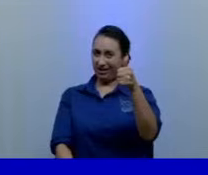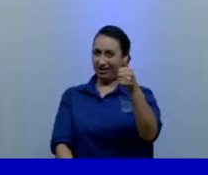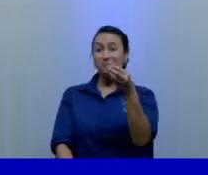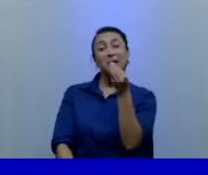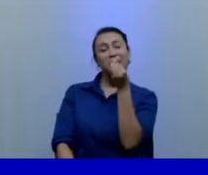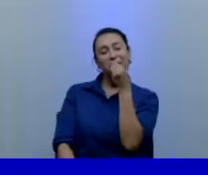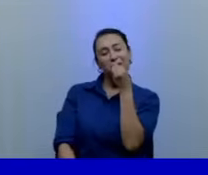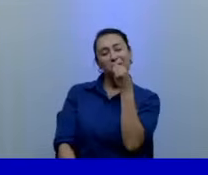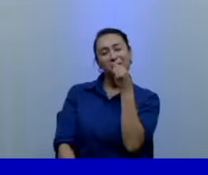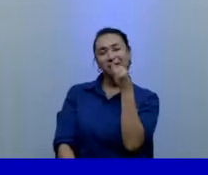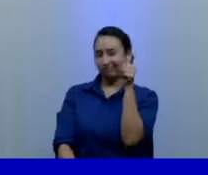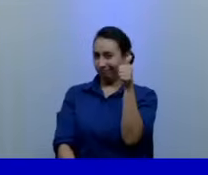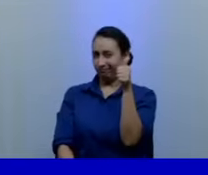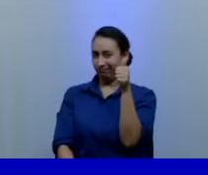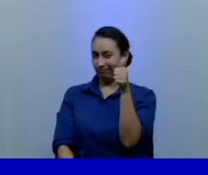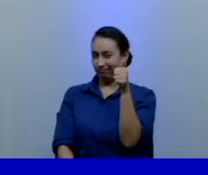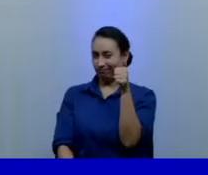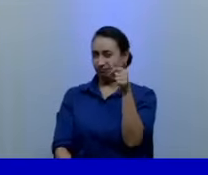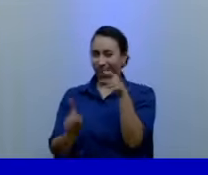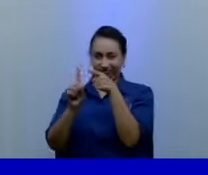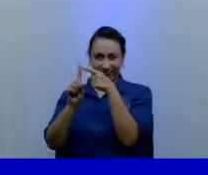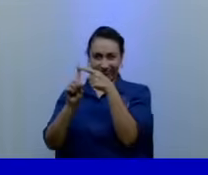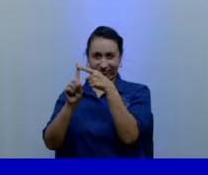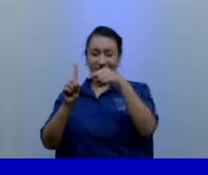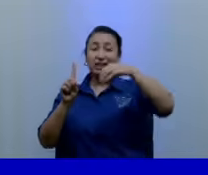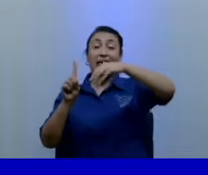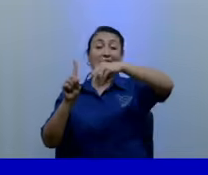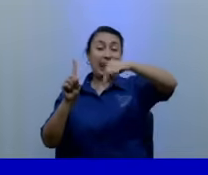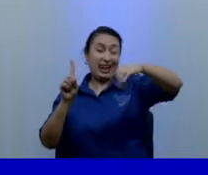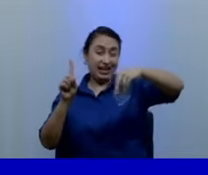así que ya no hablemos de eso. La sal es buena,